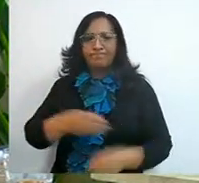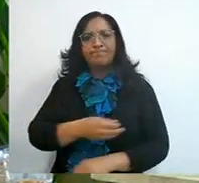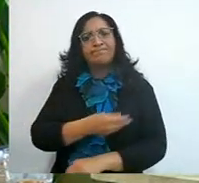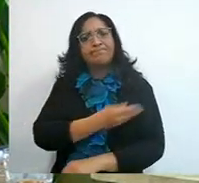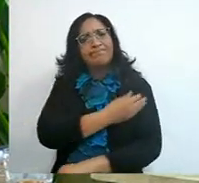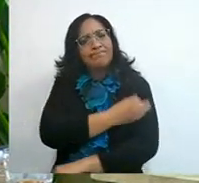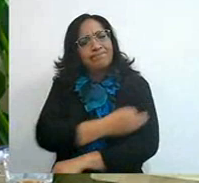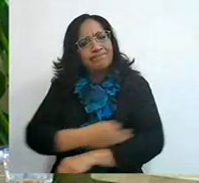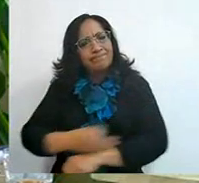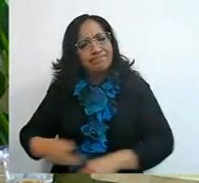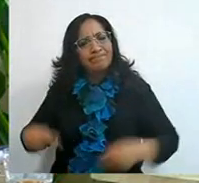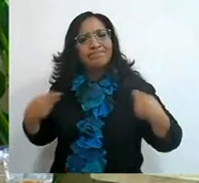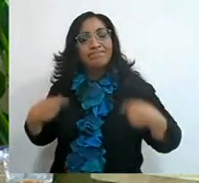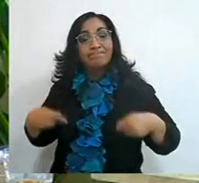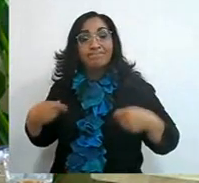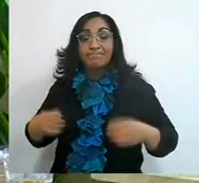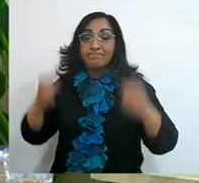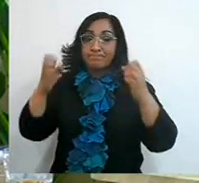¿Cristianas? Oh, sí, cristianas.